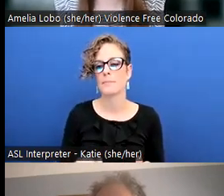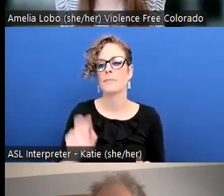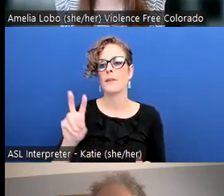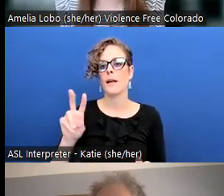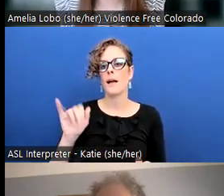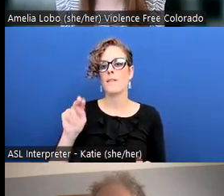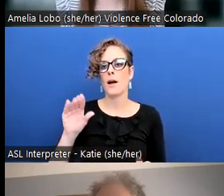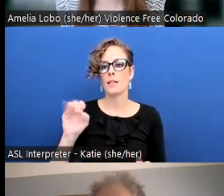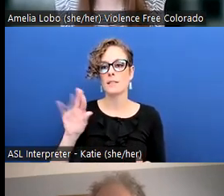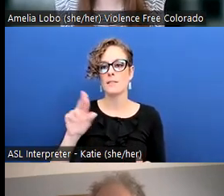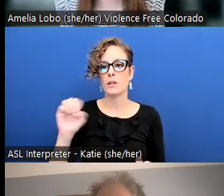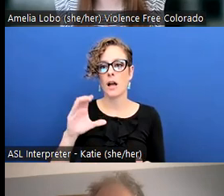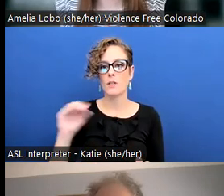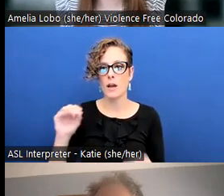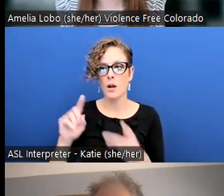Violencia,